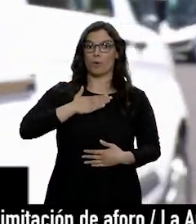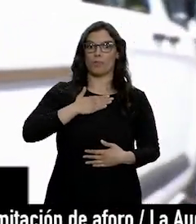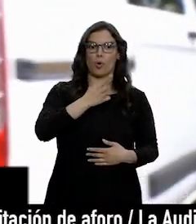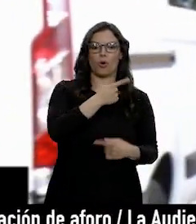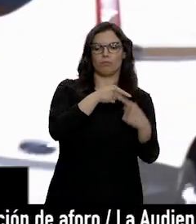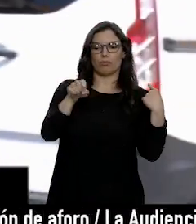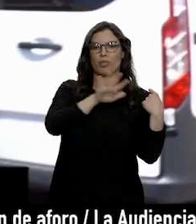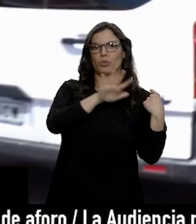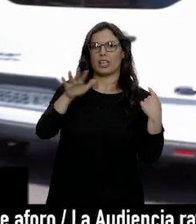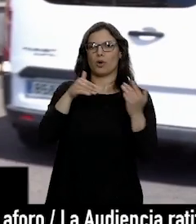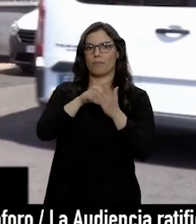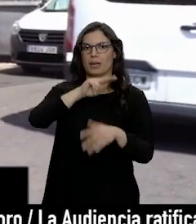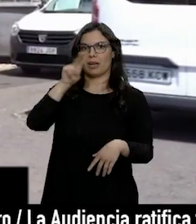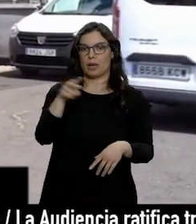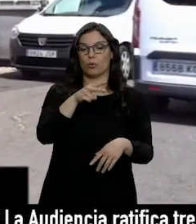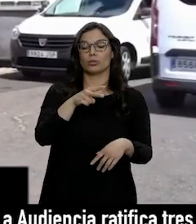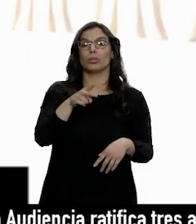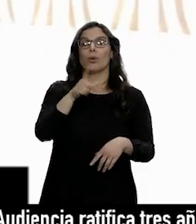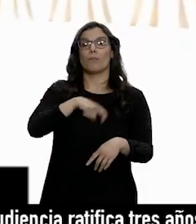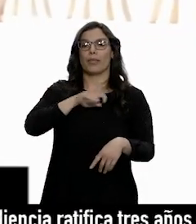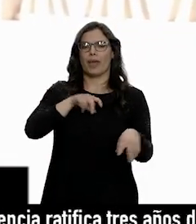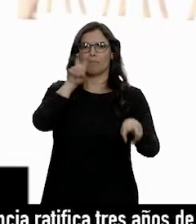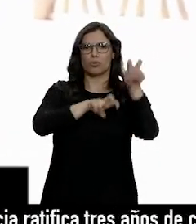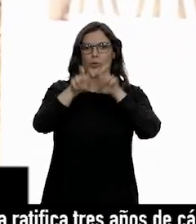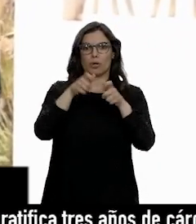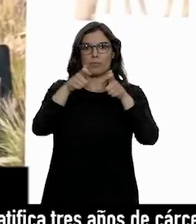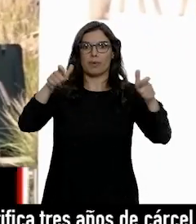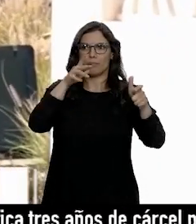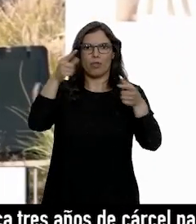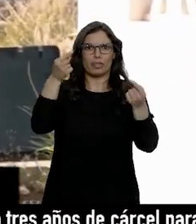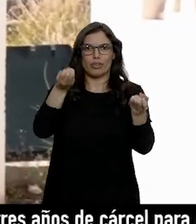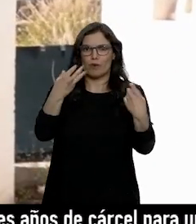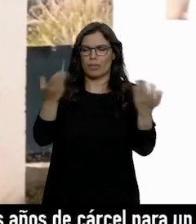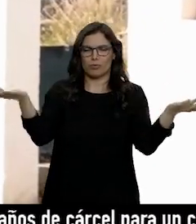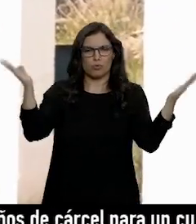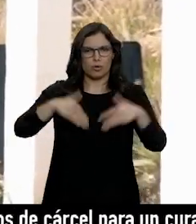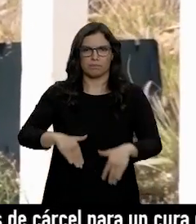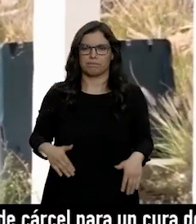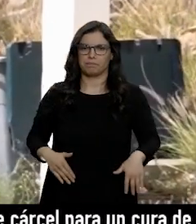El dispositivo policial ha ampliado el radio de búsqueda ante la ausencia de datos.